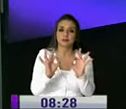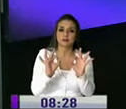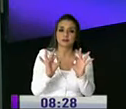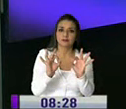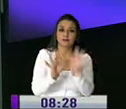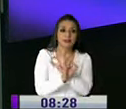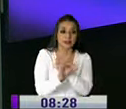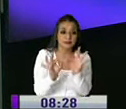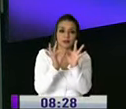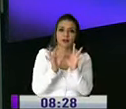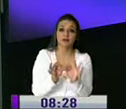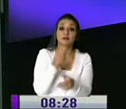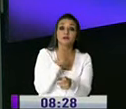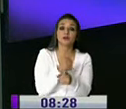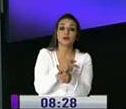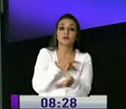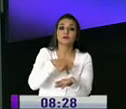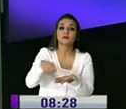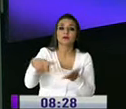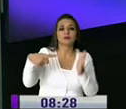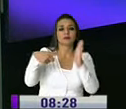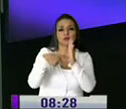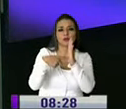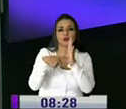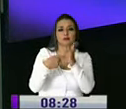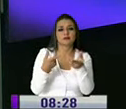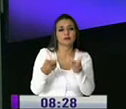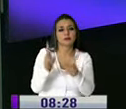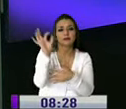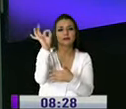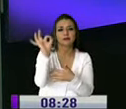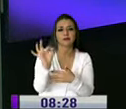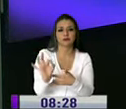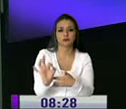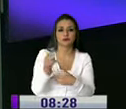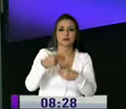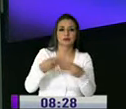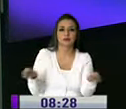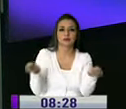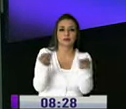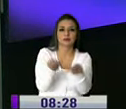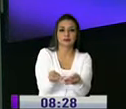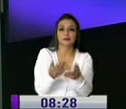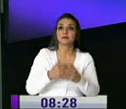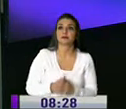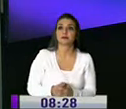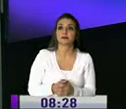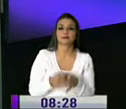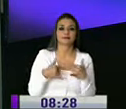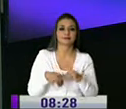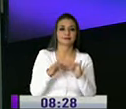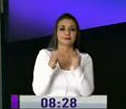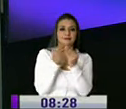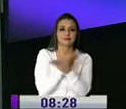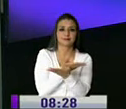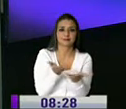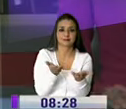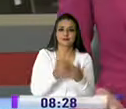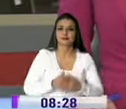Para eso se pagan los impuestos, a más de los famosos presupuestos participativos. Mi querida Ali, vamos contigo en este feriado.